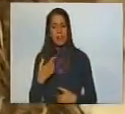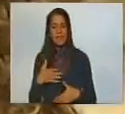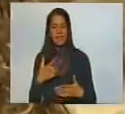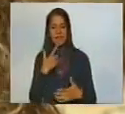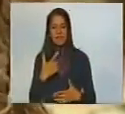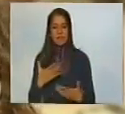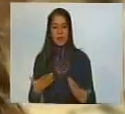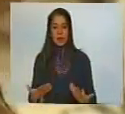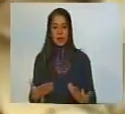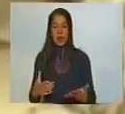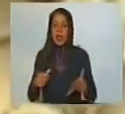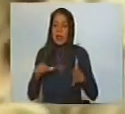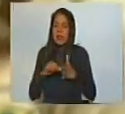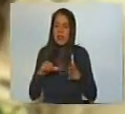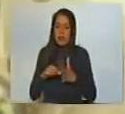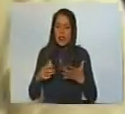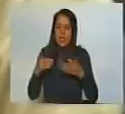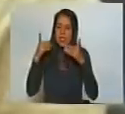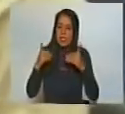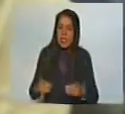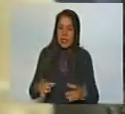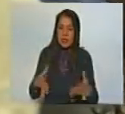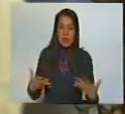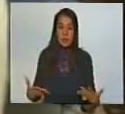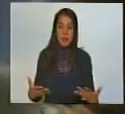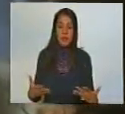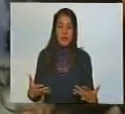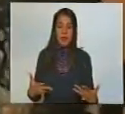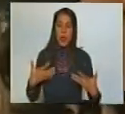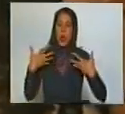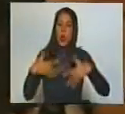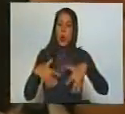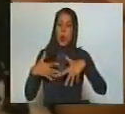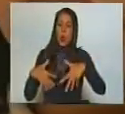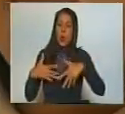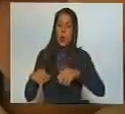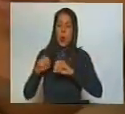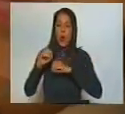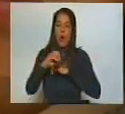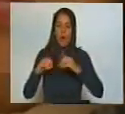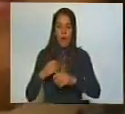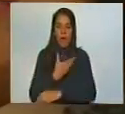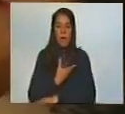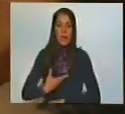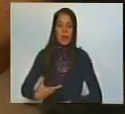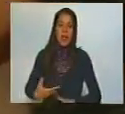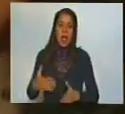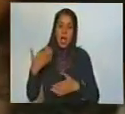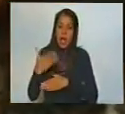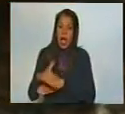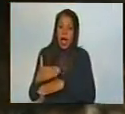es, ¿dónde se decidió eso? Marchar a Miraflores, rodearlo, entonces, en la calle.